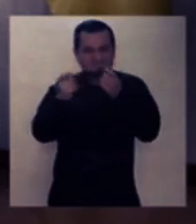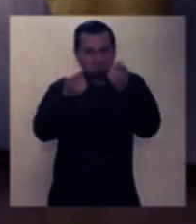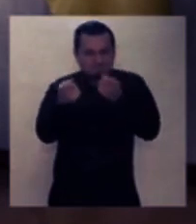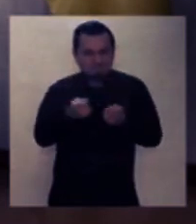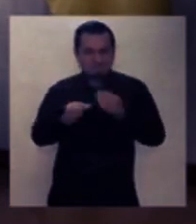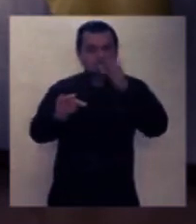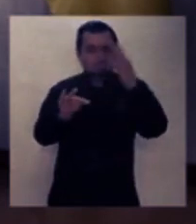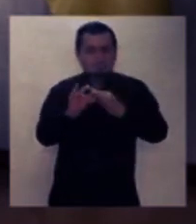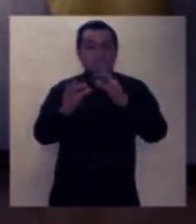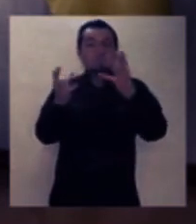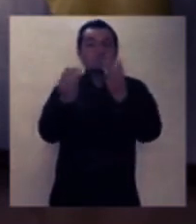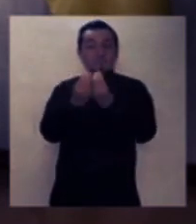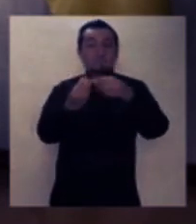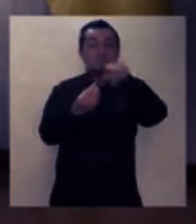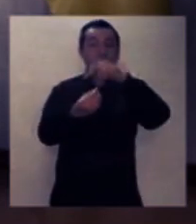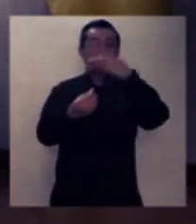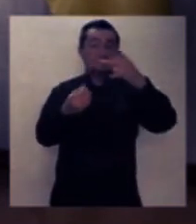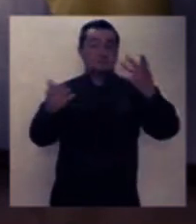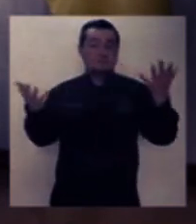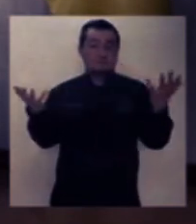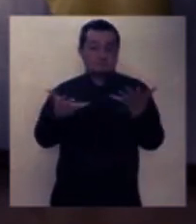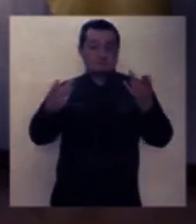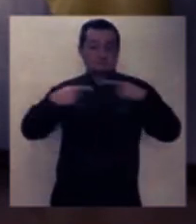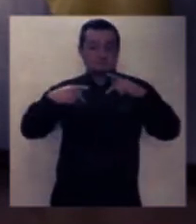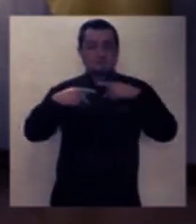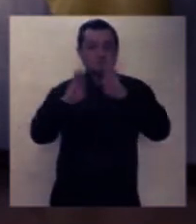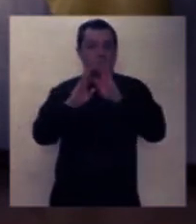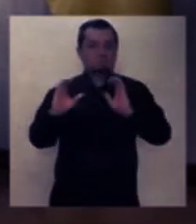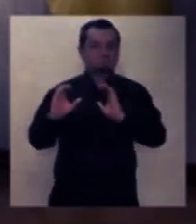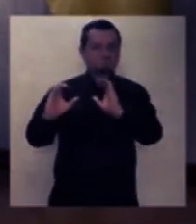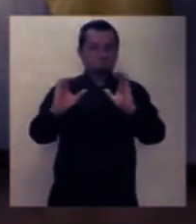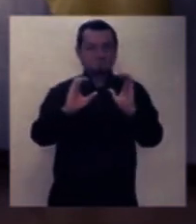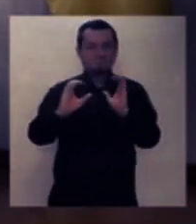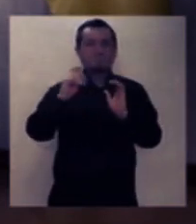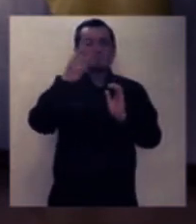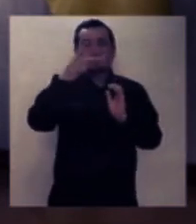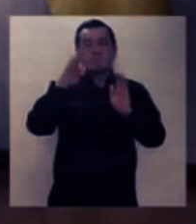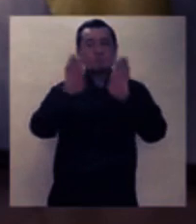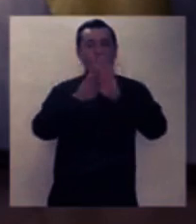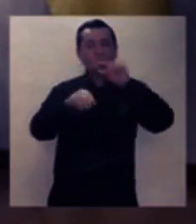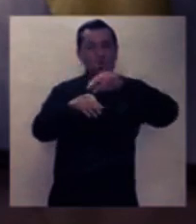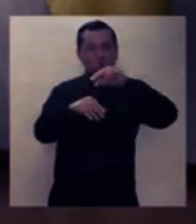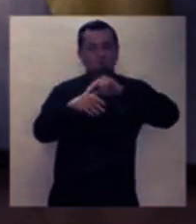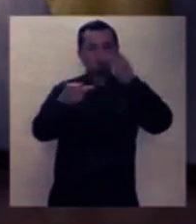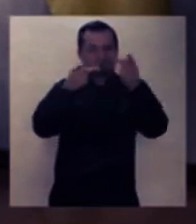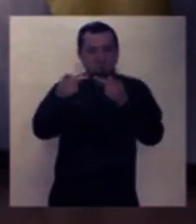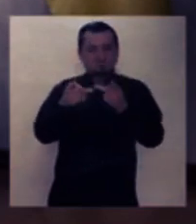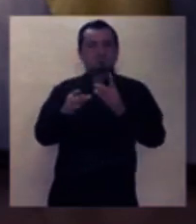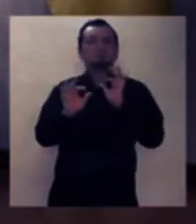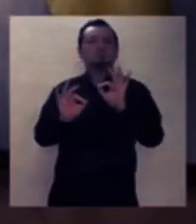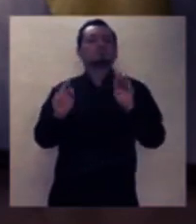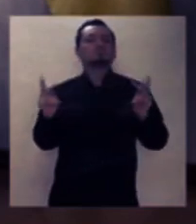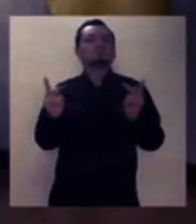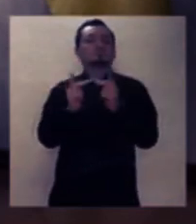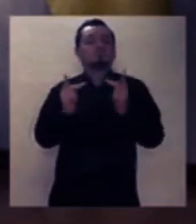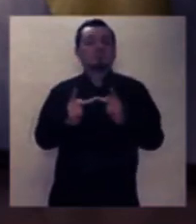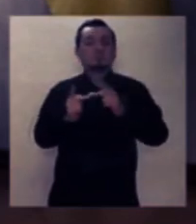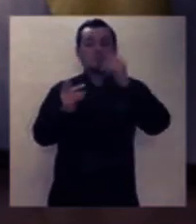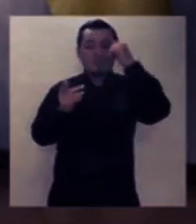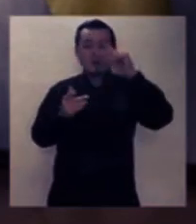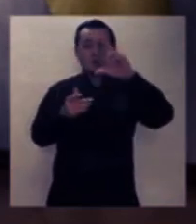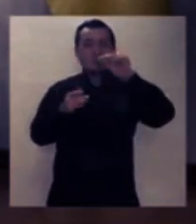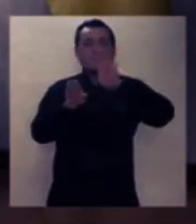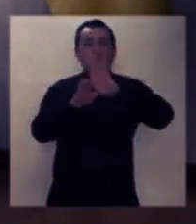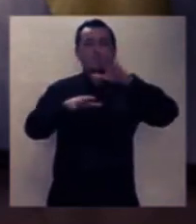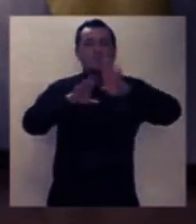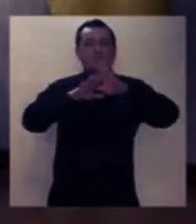aun cuando las autoridades federales negaban su utilidad como elemento de prevención. Hoy la evidencia científica demuestra su eficacia para bloquear la